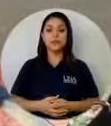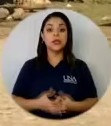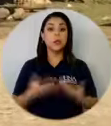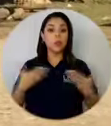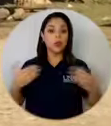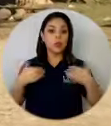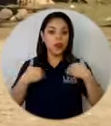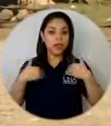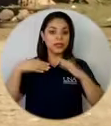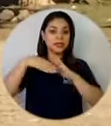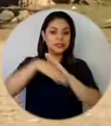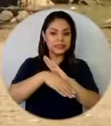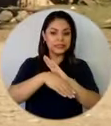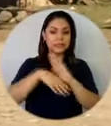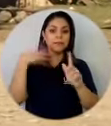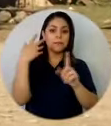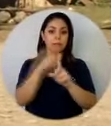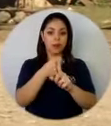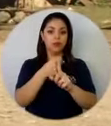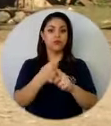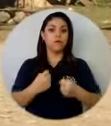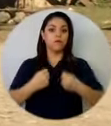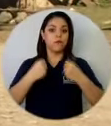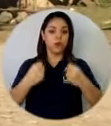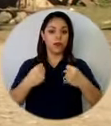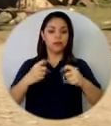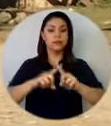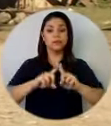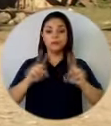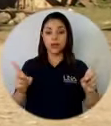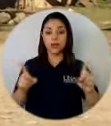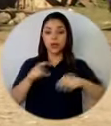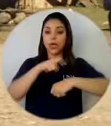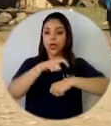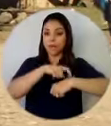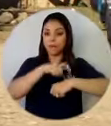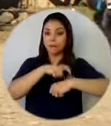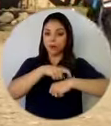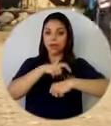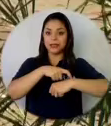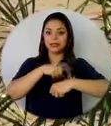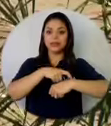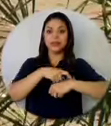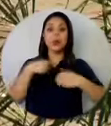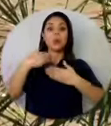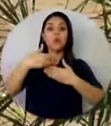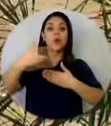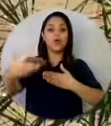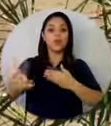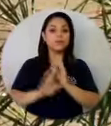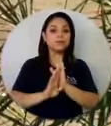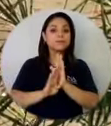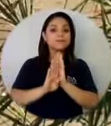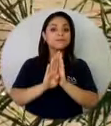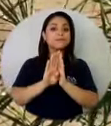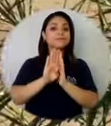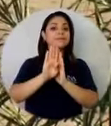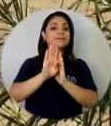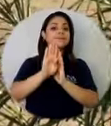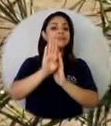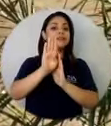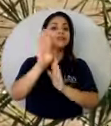tienen un impacto fuerte. Pero en épocas de crecimiento, por así decirlo, o en épocas de bonanza, son las últimas en